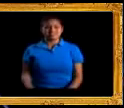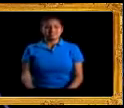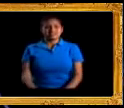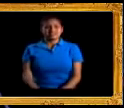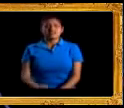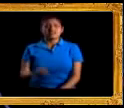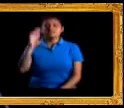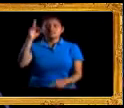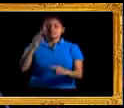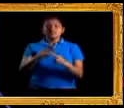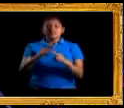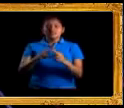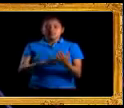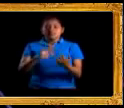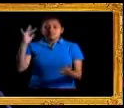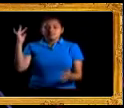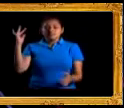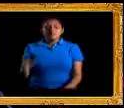A su nombre.